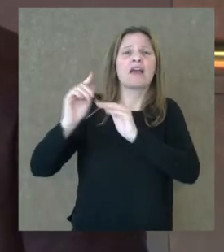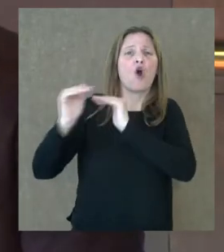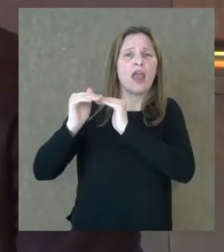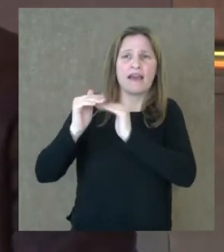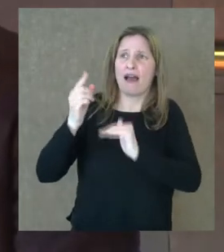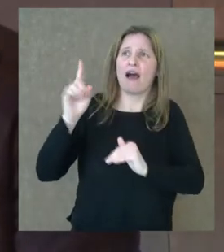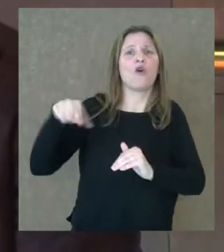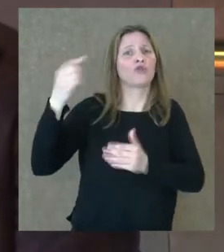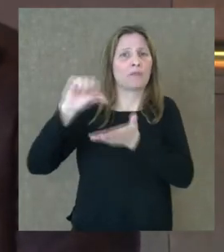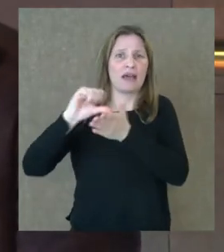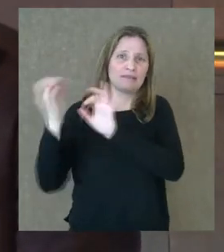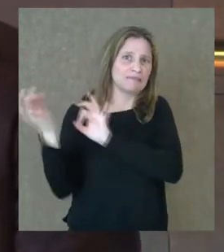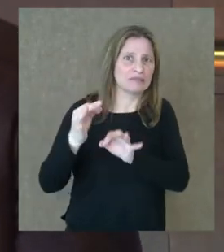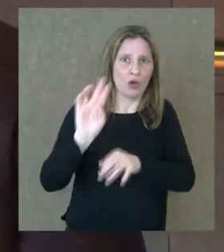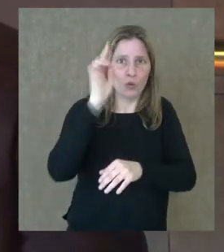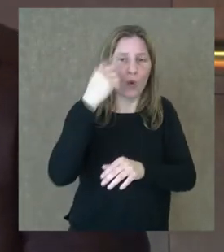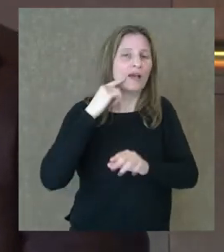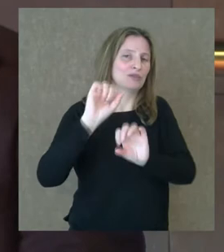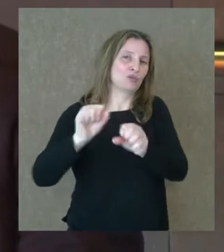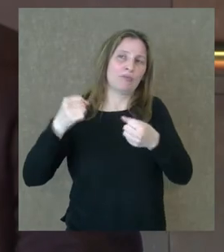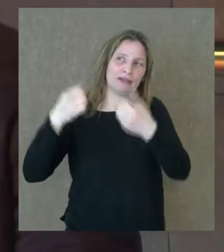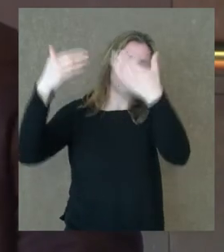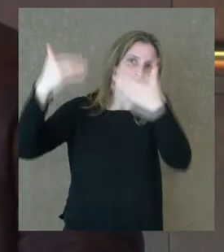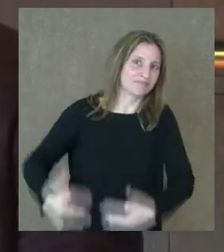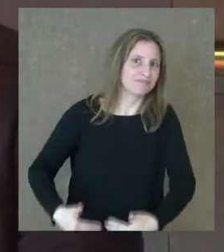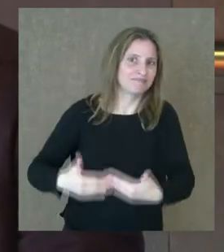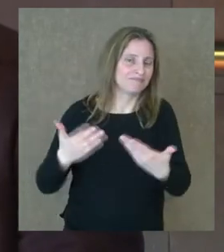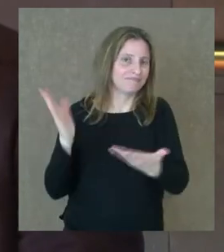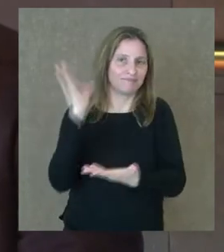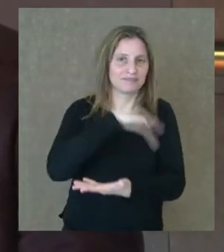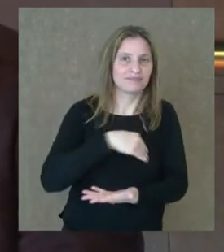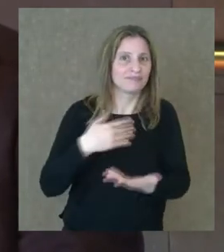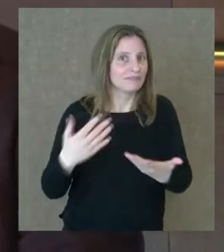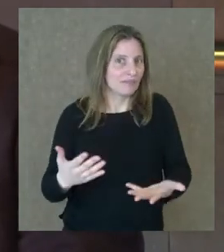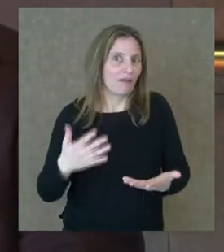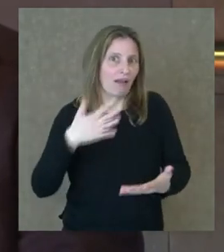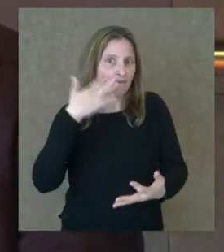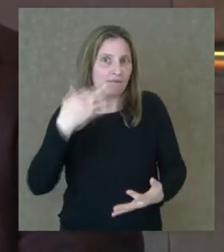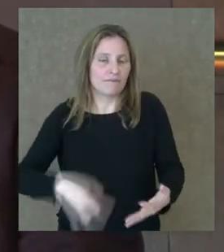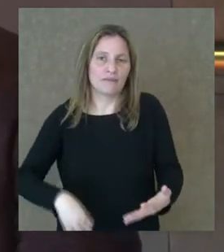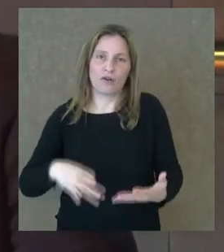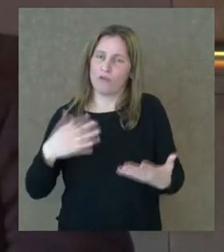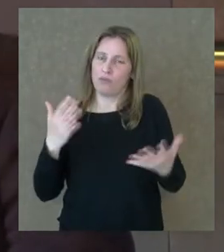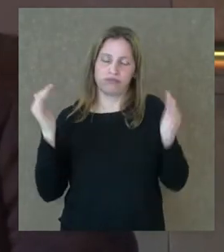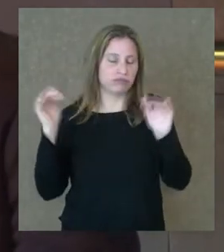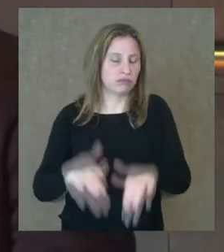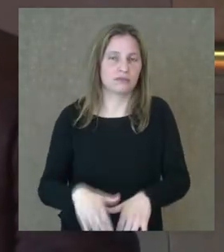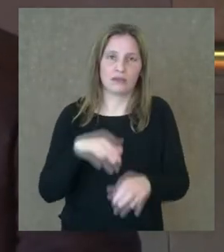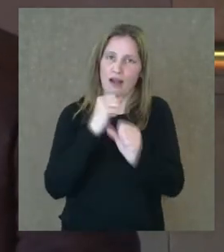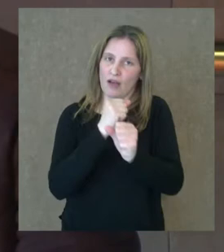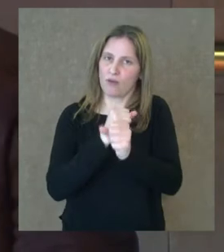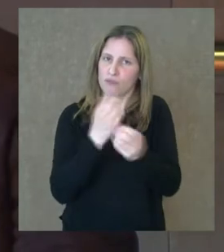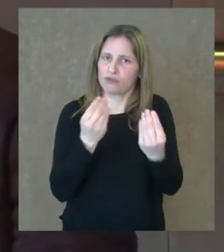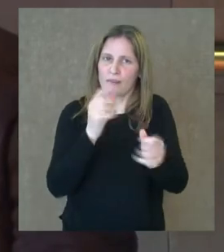exterior que venían en uruguay y todo eso se cortó y realmente fue un bajón de trabajo